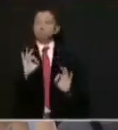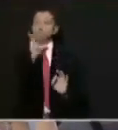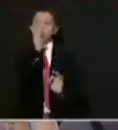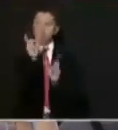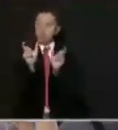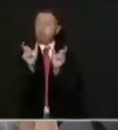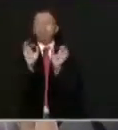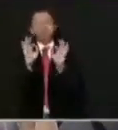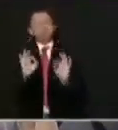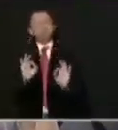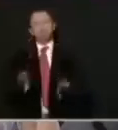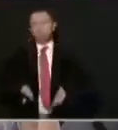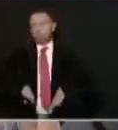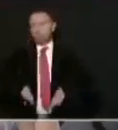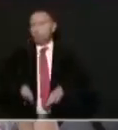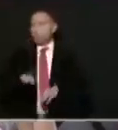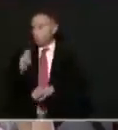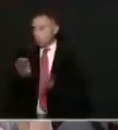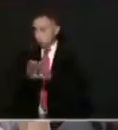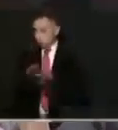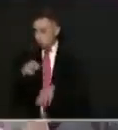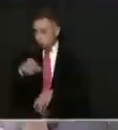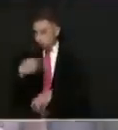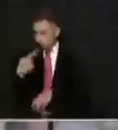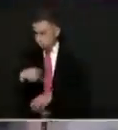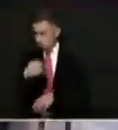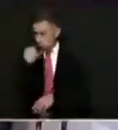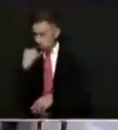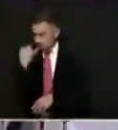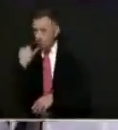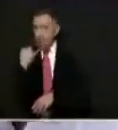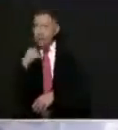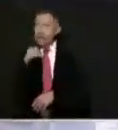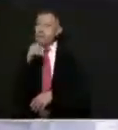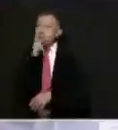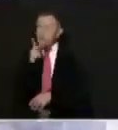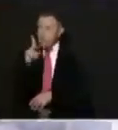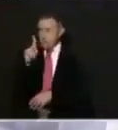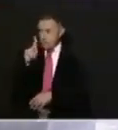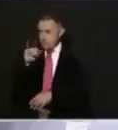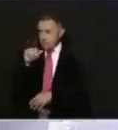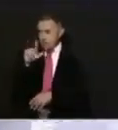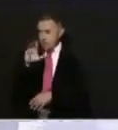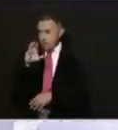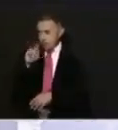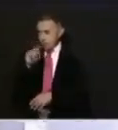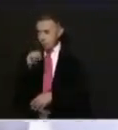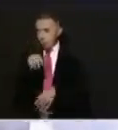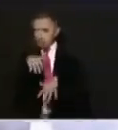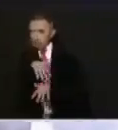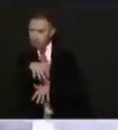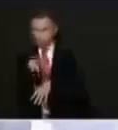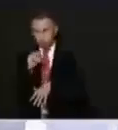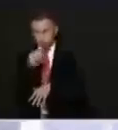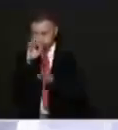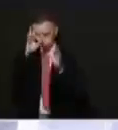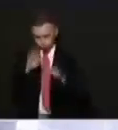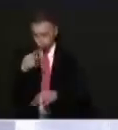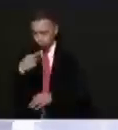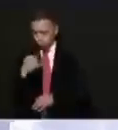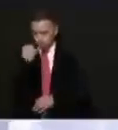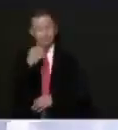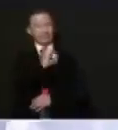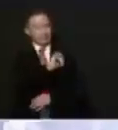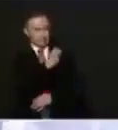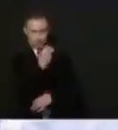tampoco, o sea, lo que hablan es un idioma, vamos a decir. Es una lengua. No un dialecto, es una lengua. Se cambian. Mire, lo que